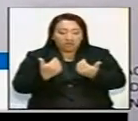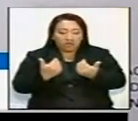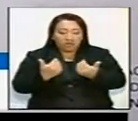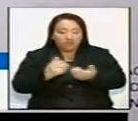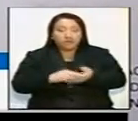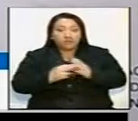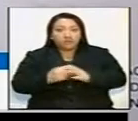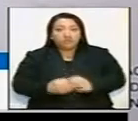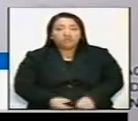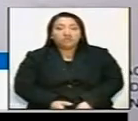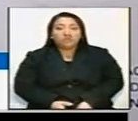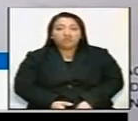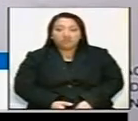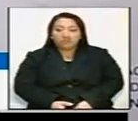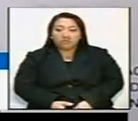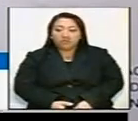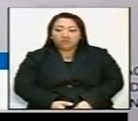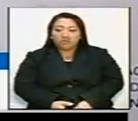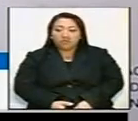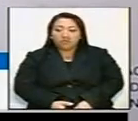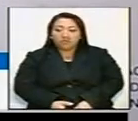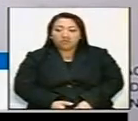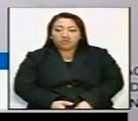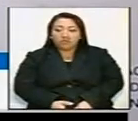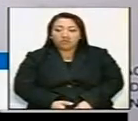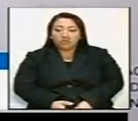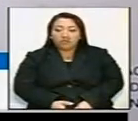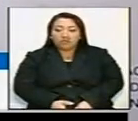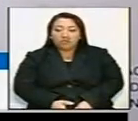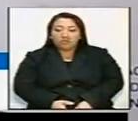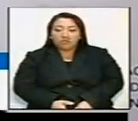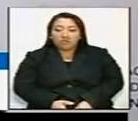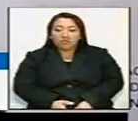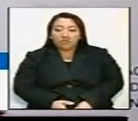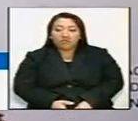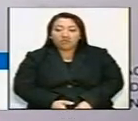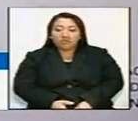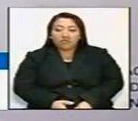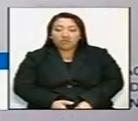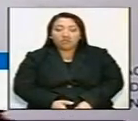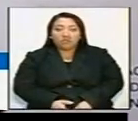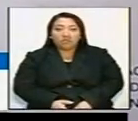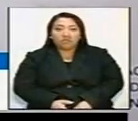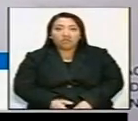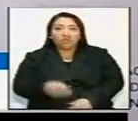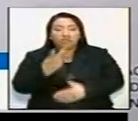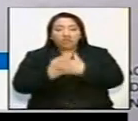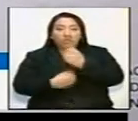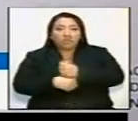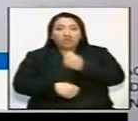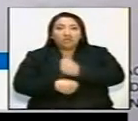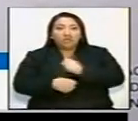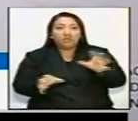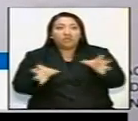marco de confianza y de trabajar objetivos en común con todos los sectores.